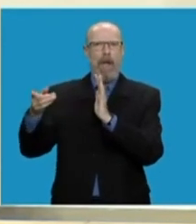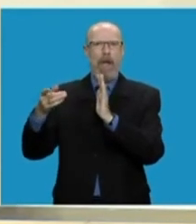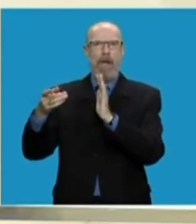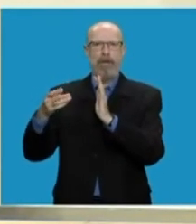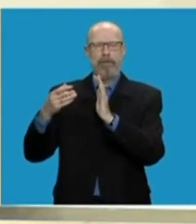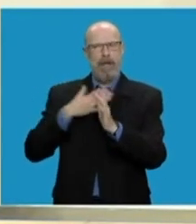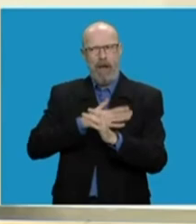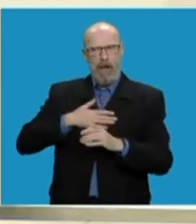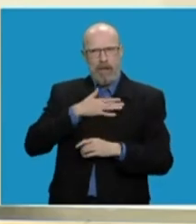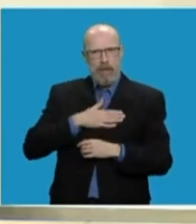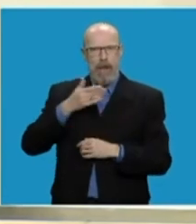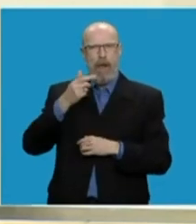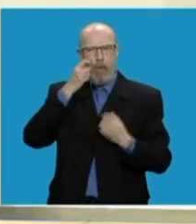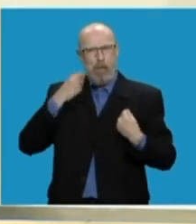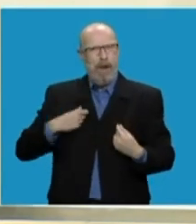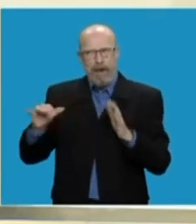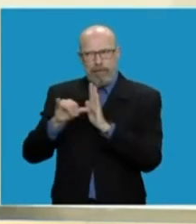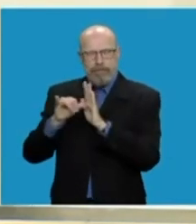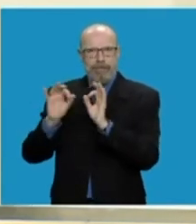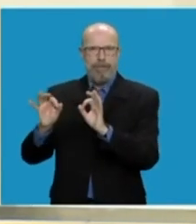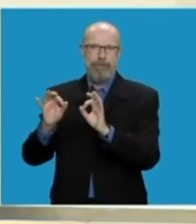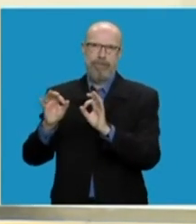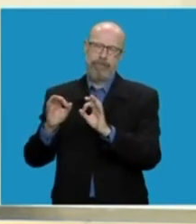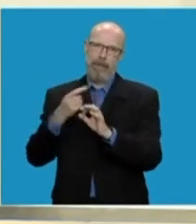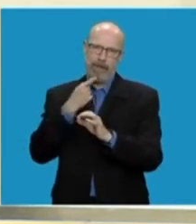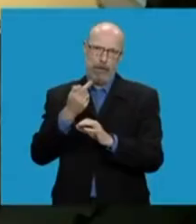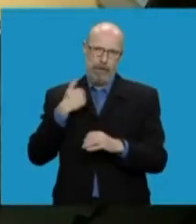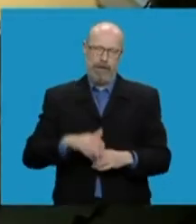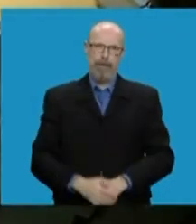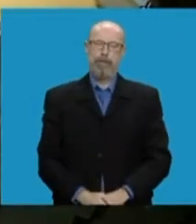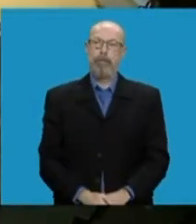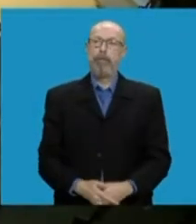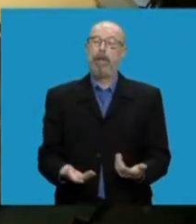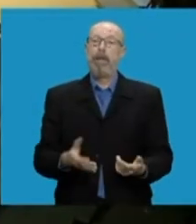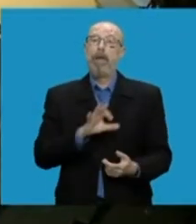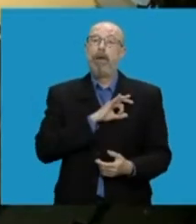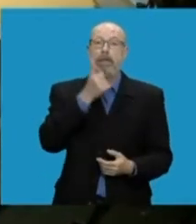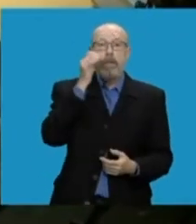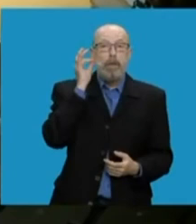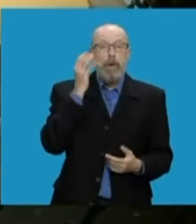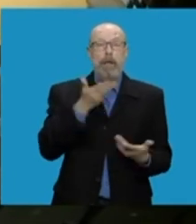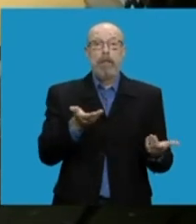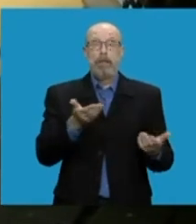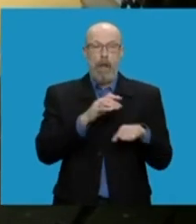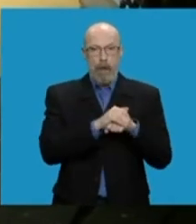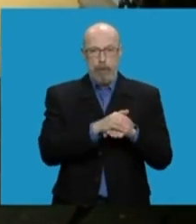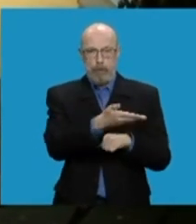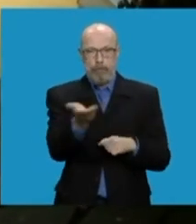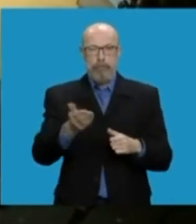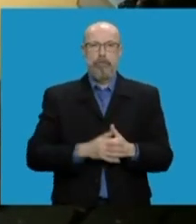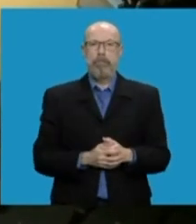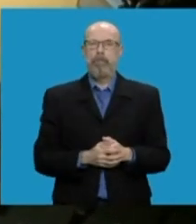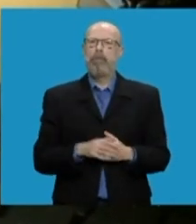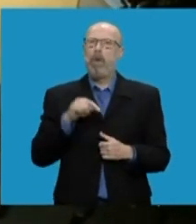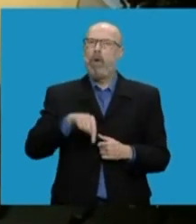calidez humana que ya hemos destacado. Señoras y señores, queridos amigos, hoy